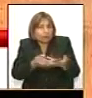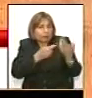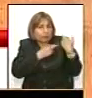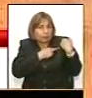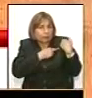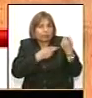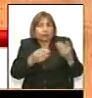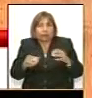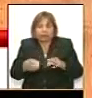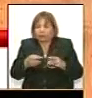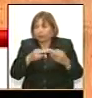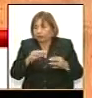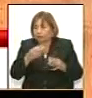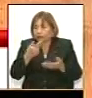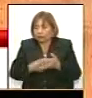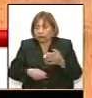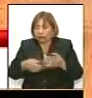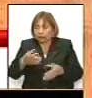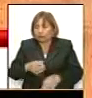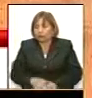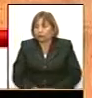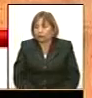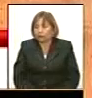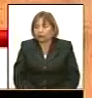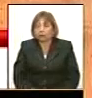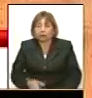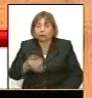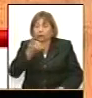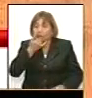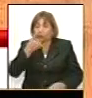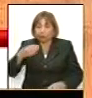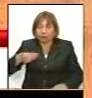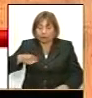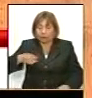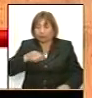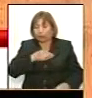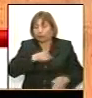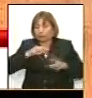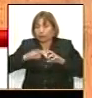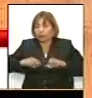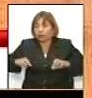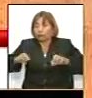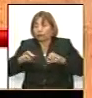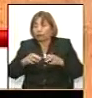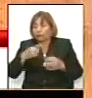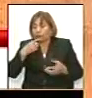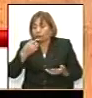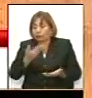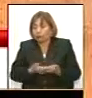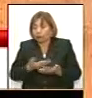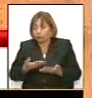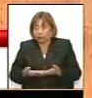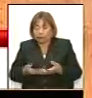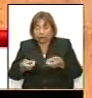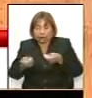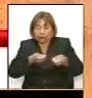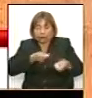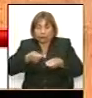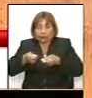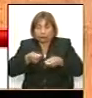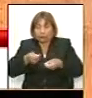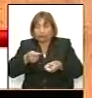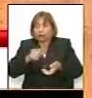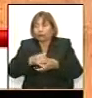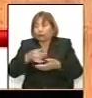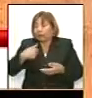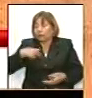responsabilidad, cueste lo que cueste. Y si somos miembros de un Parlamento Nacional, y si somos líderes de